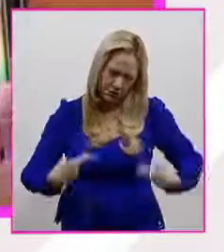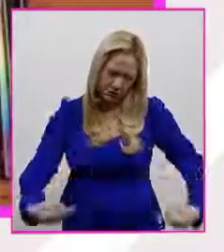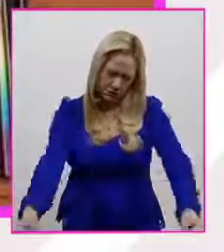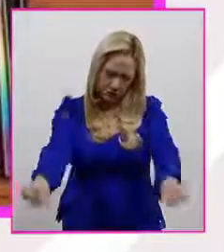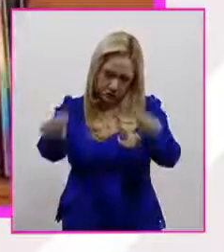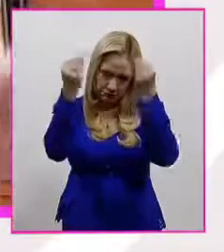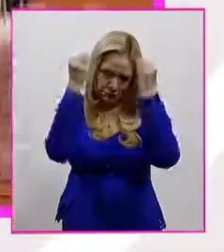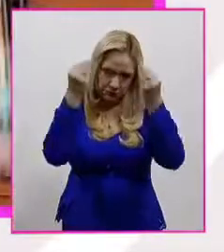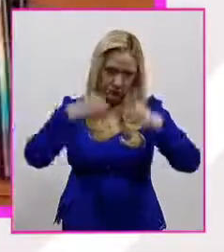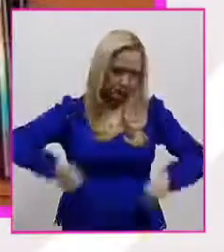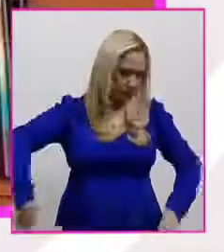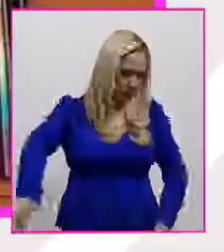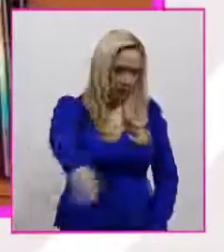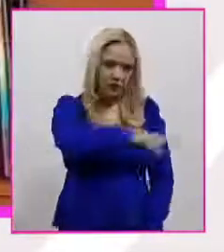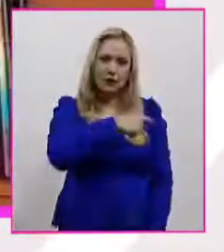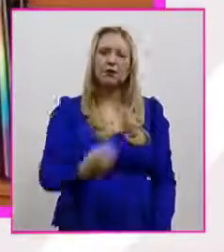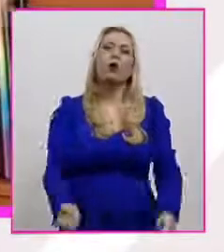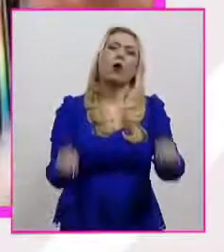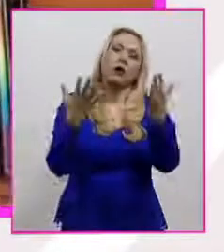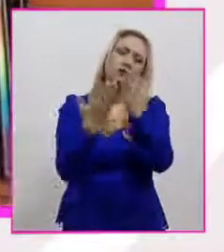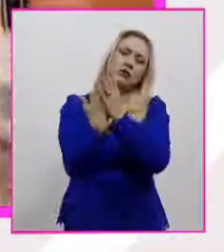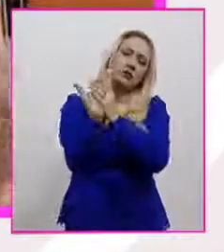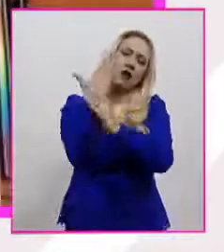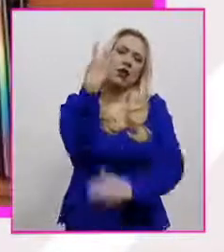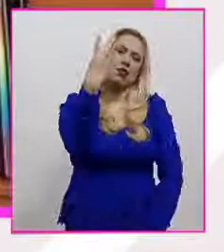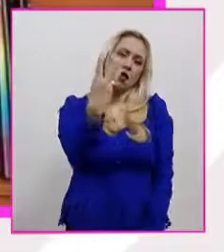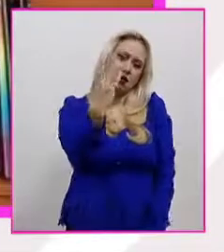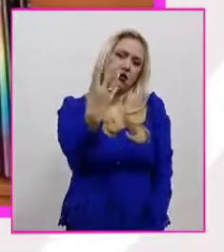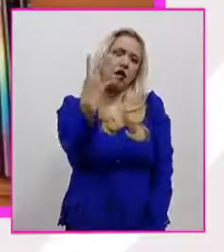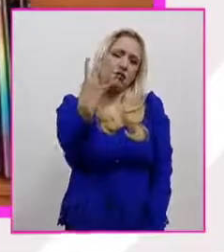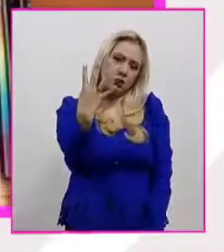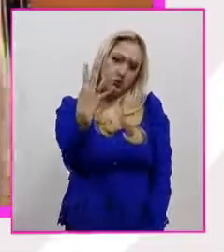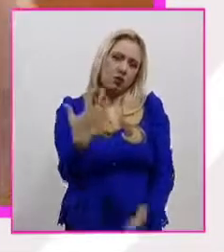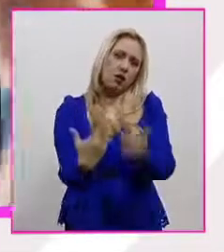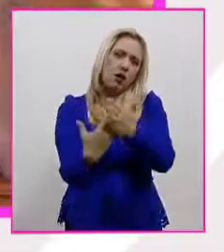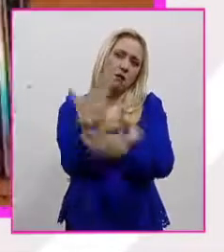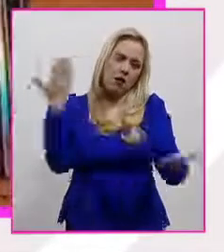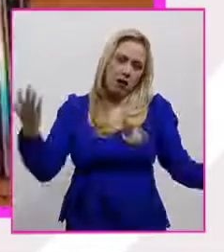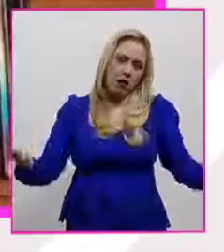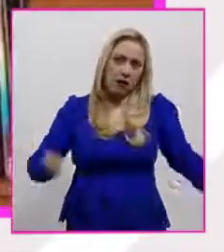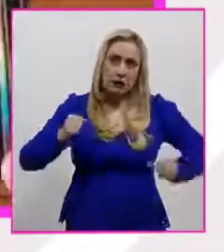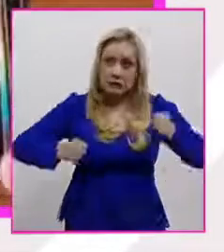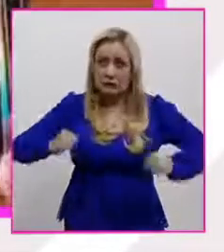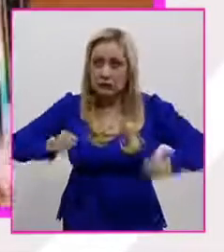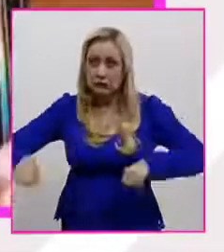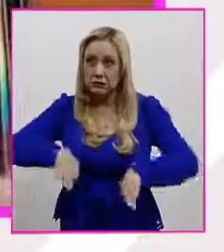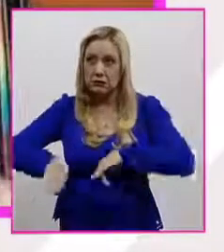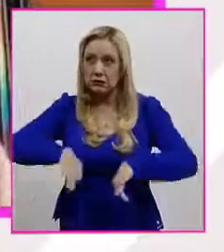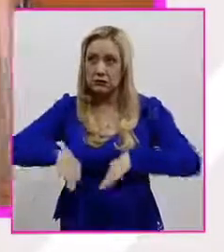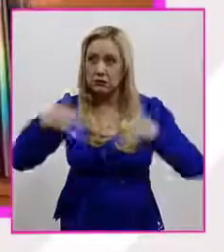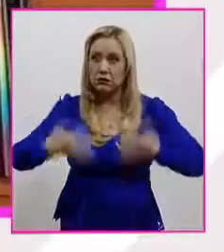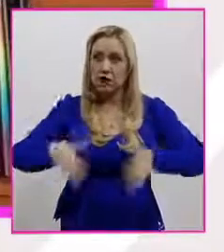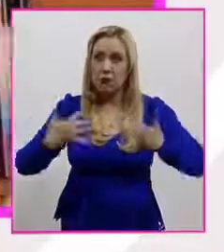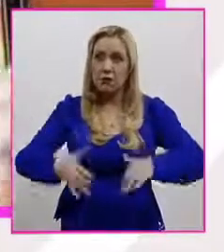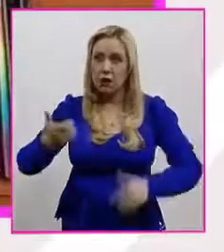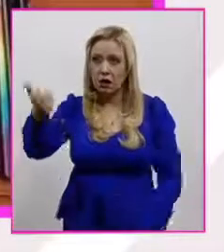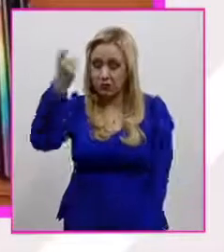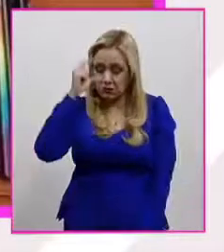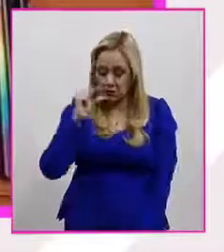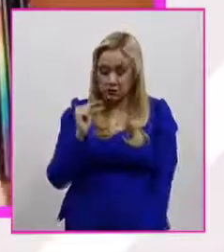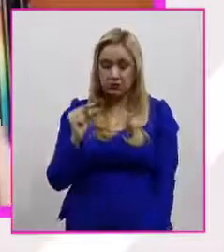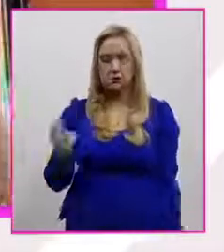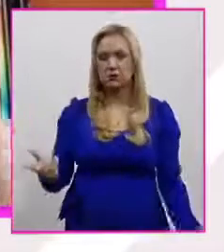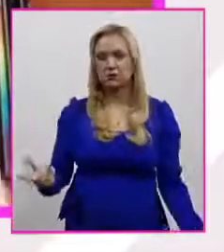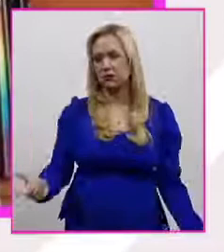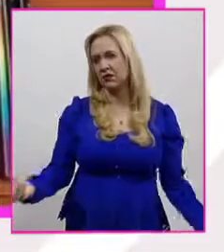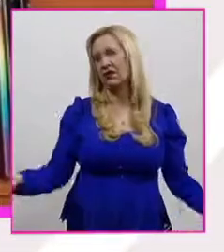en esta zona metropolitana, que se despiertan más temprano de las 5 de la mañana para poder llegar a trabajar, ¿no? Que justamente tiene